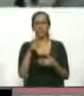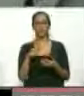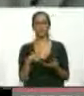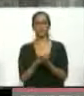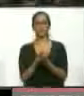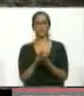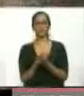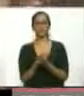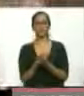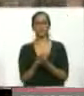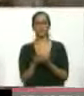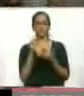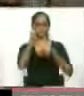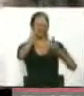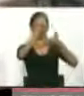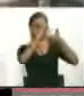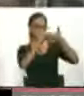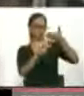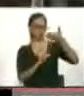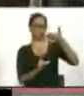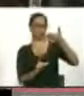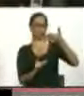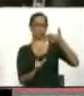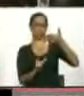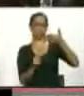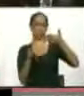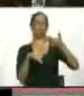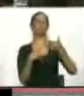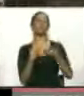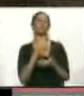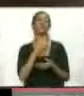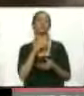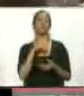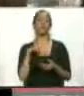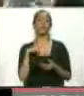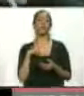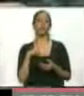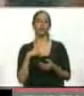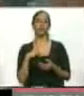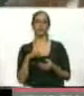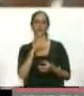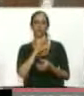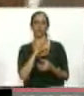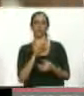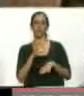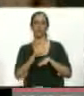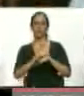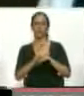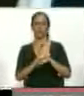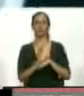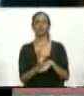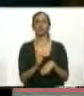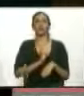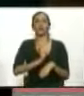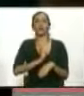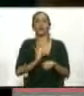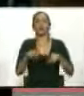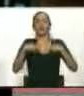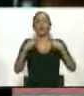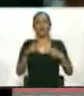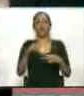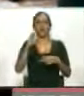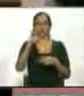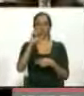ya salió la lista de los posibles miembros de la sociedad civil que formarían parte del nuevo consejo nacional